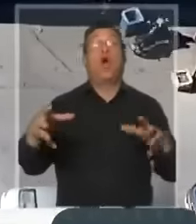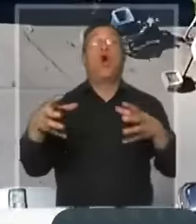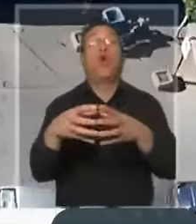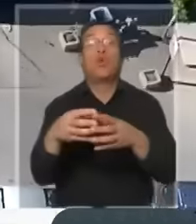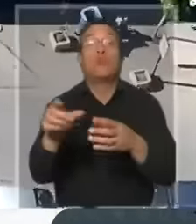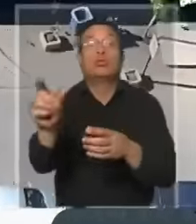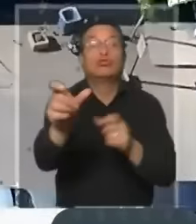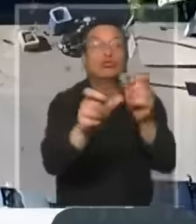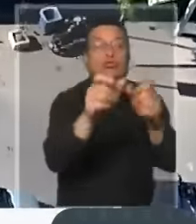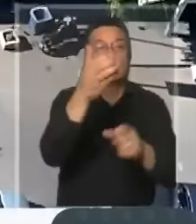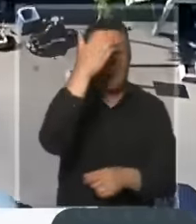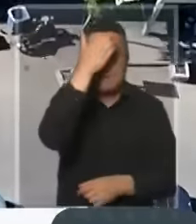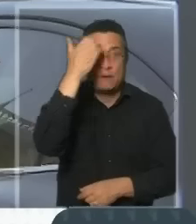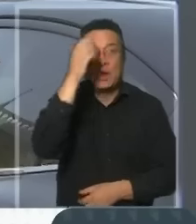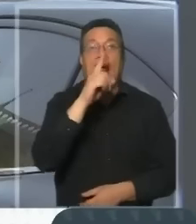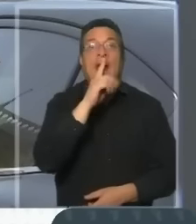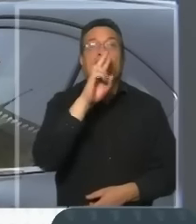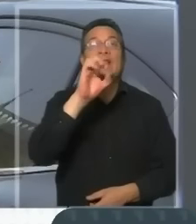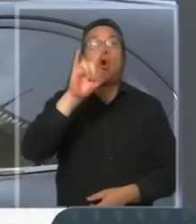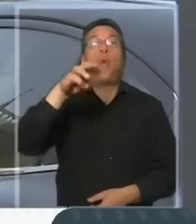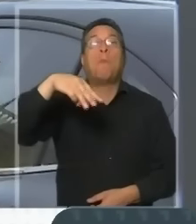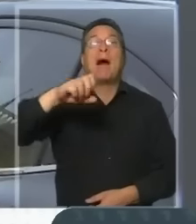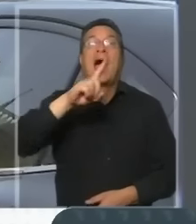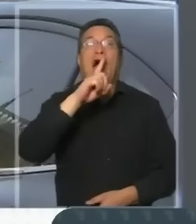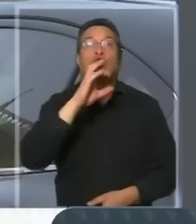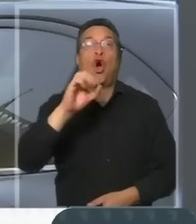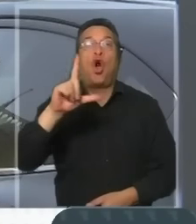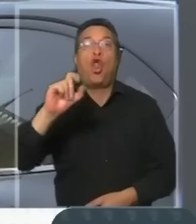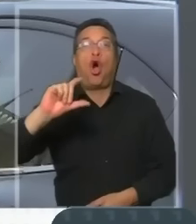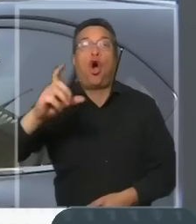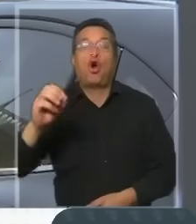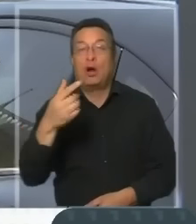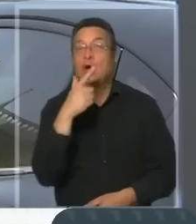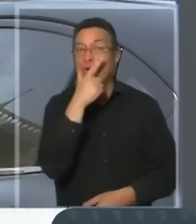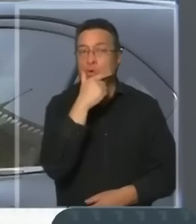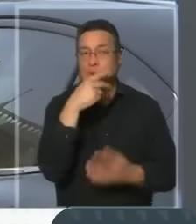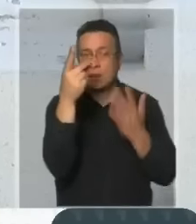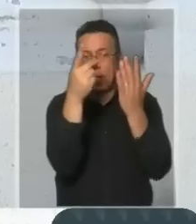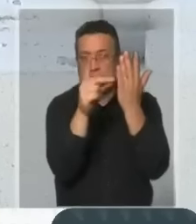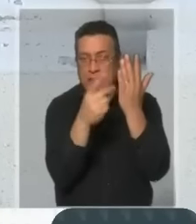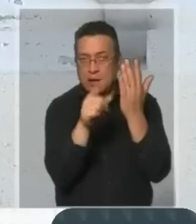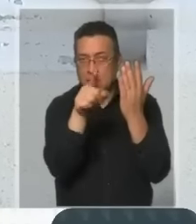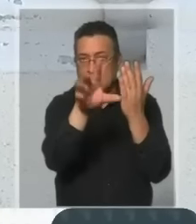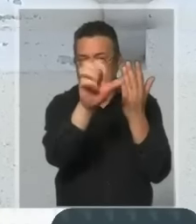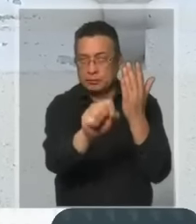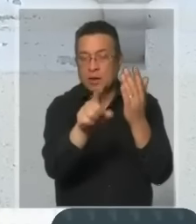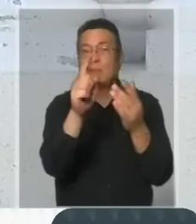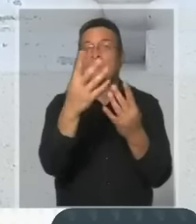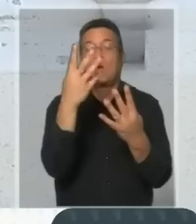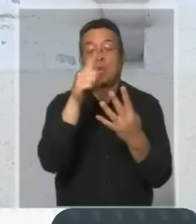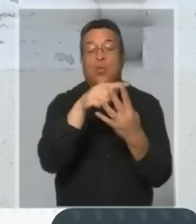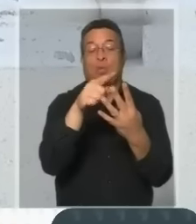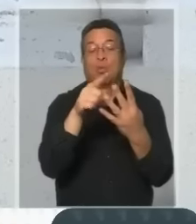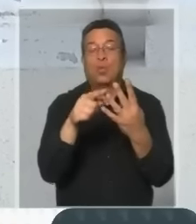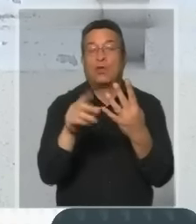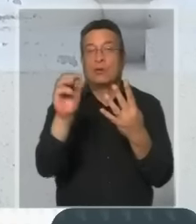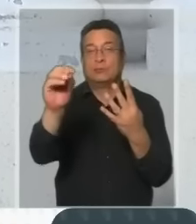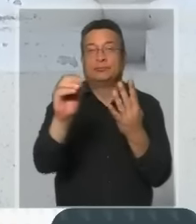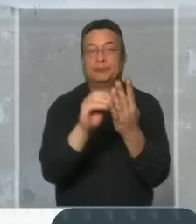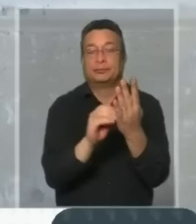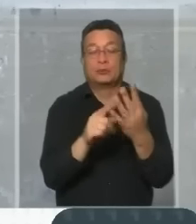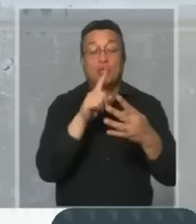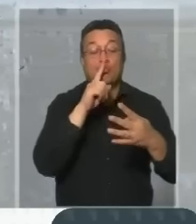acotado de profesionales traumatólogos. Además de la sospecha de diagnóstico, se habría centrado en 4 datos de la paciente: